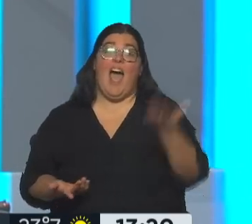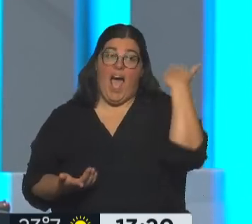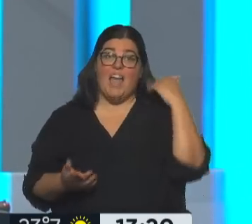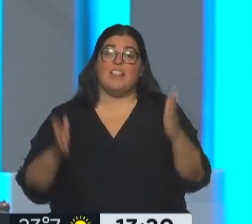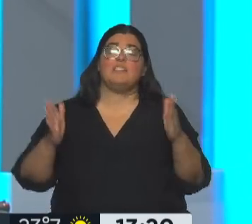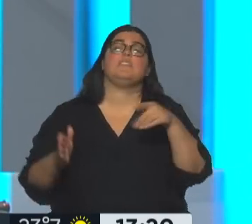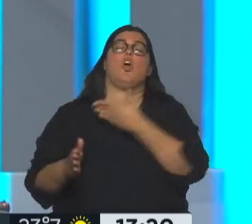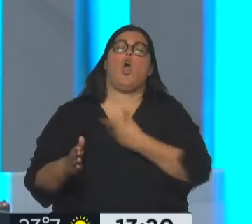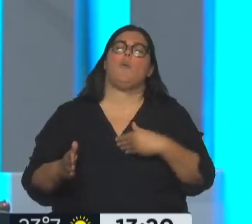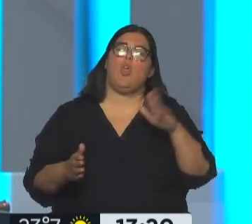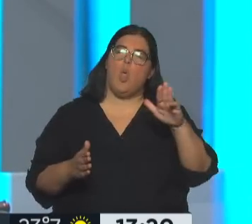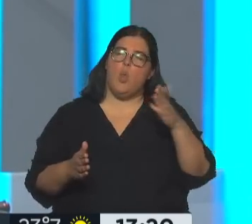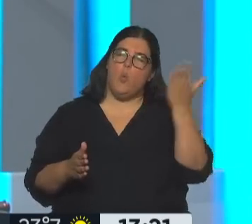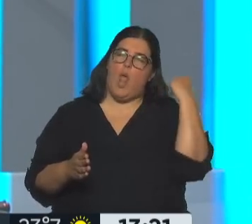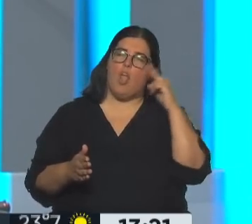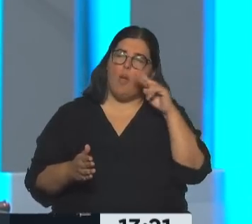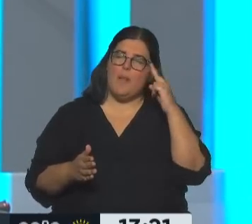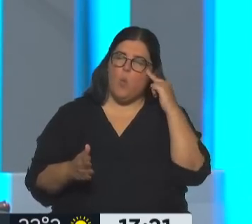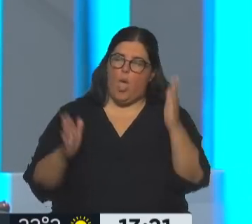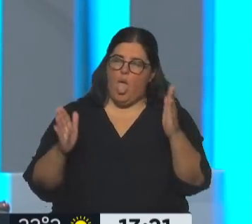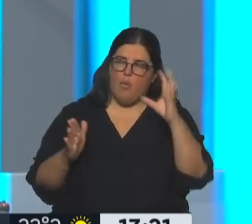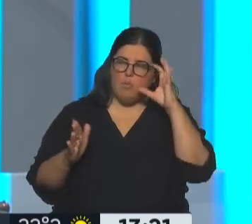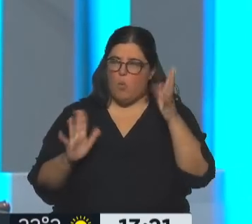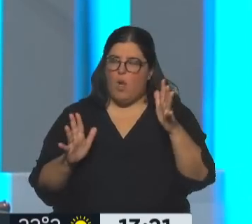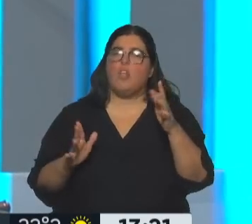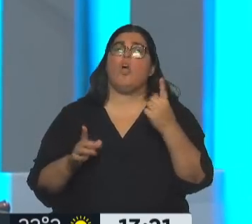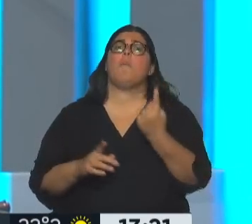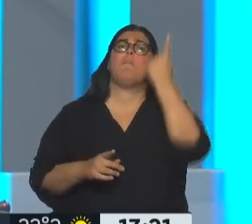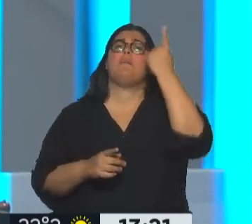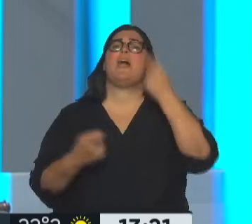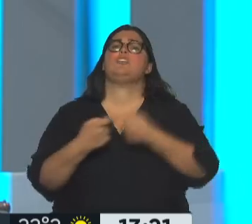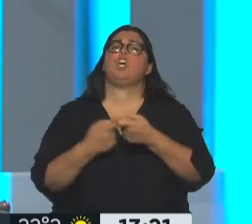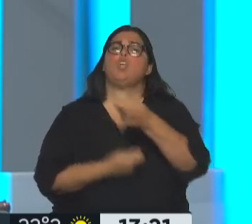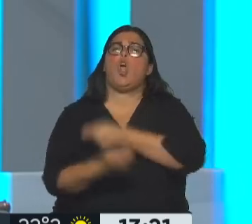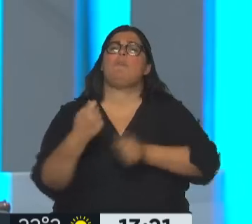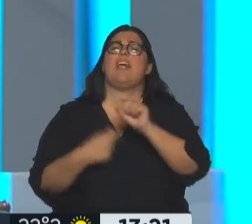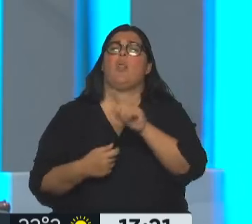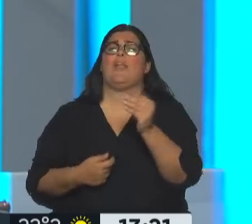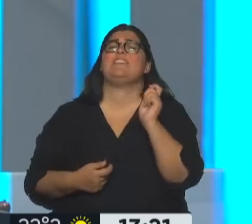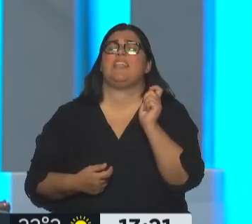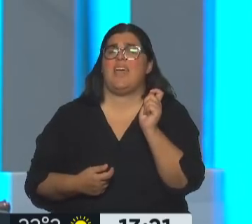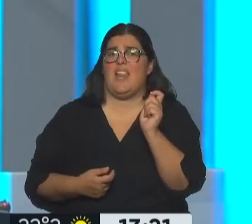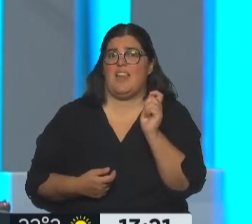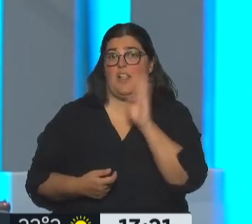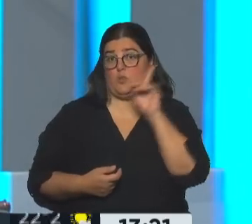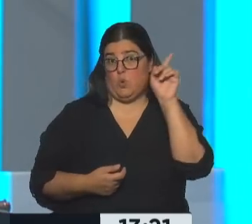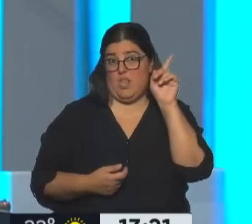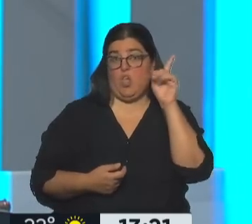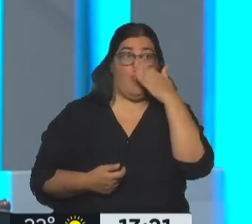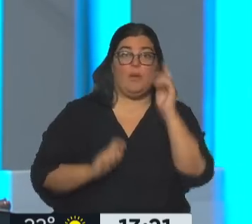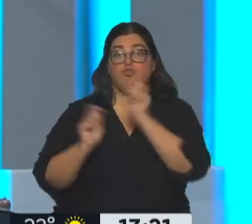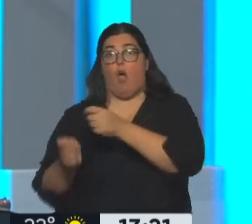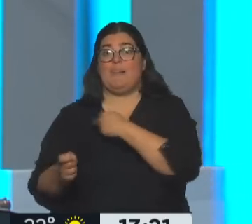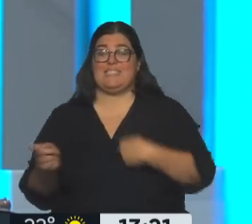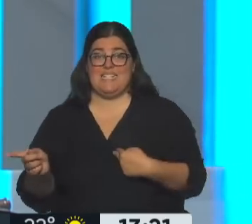Lula, si mal no recuerdo, en el 2009, que justamente el primer socio comercial de Brasil, que era Estados Unidos, pasa a ser China. Digo, y esto